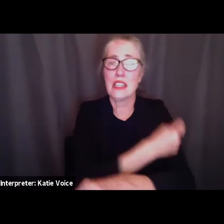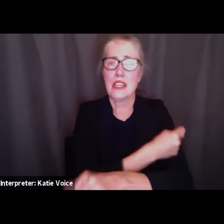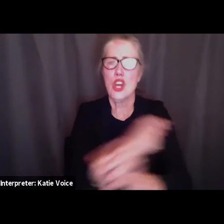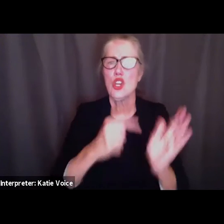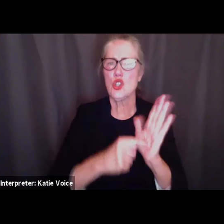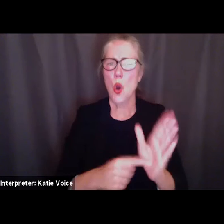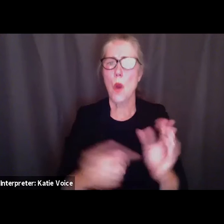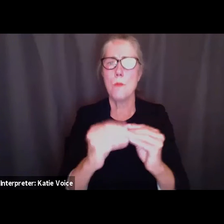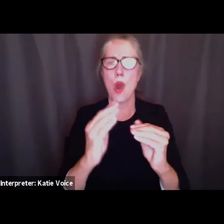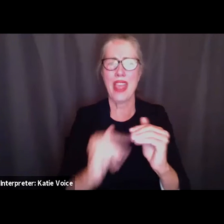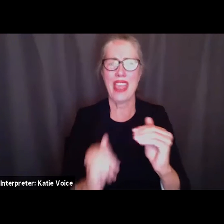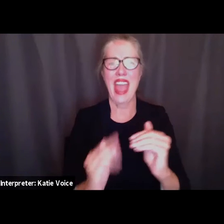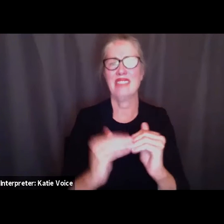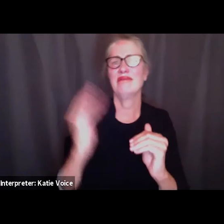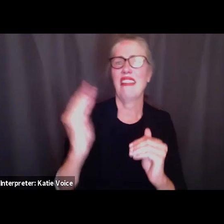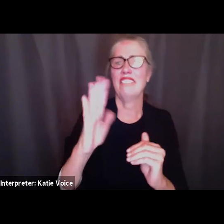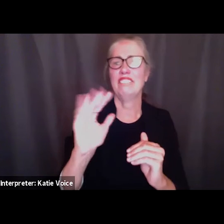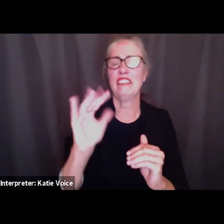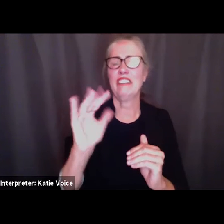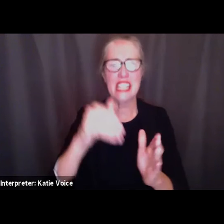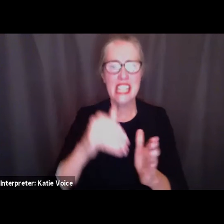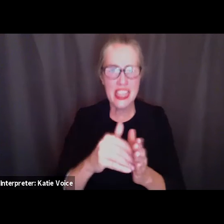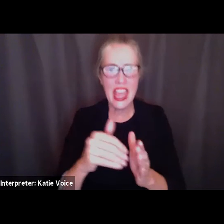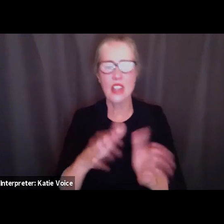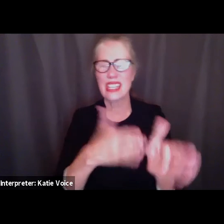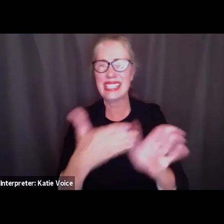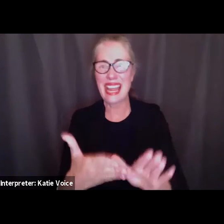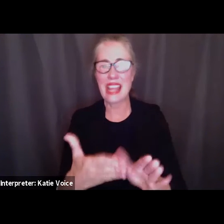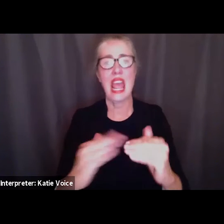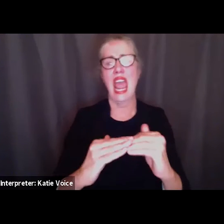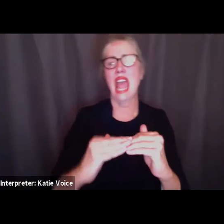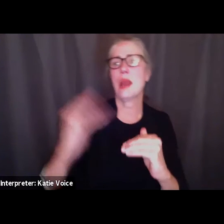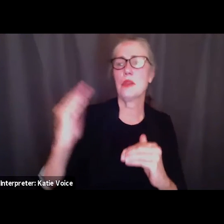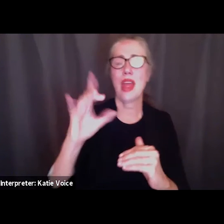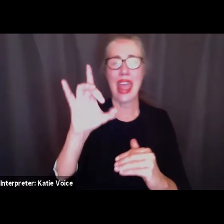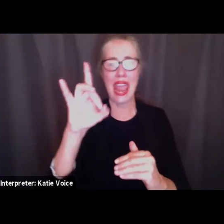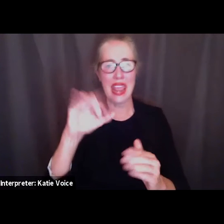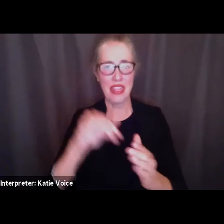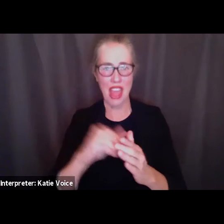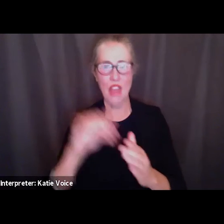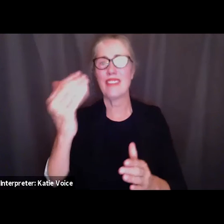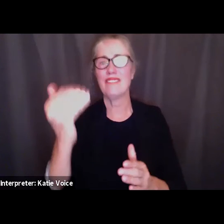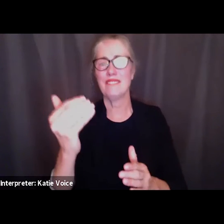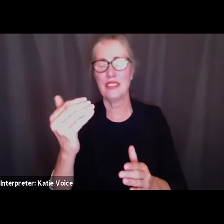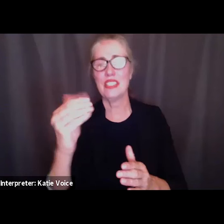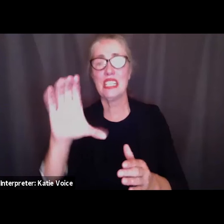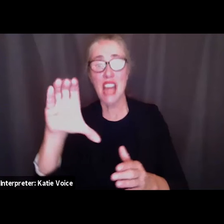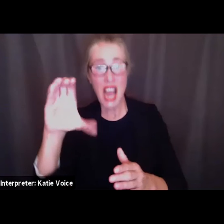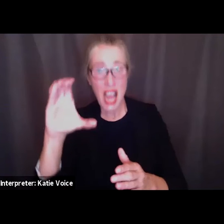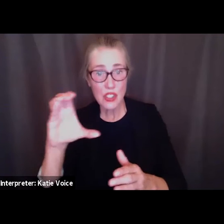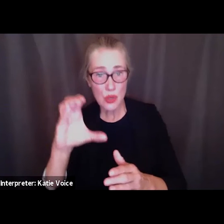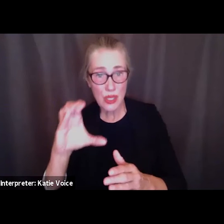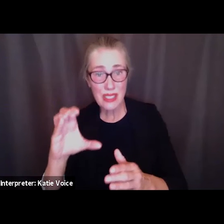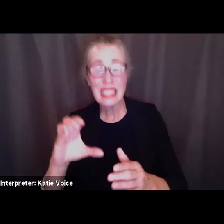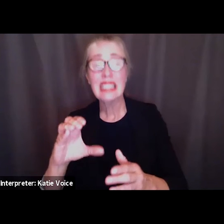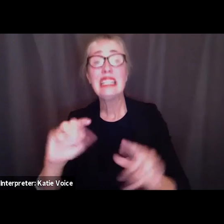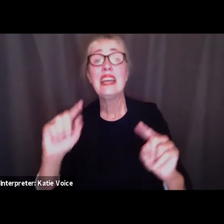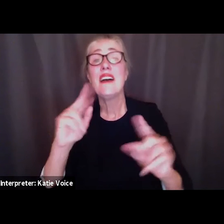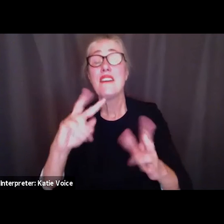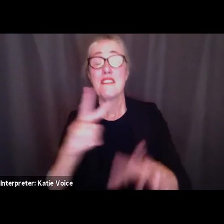ha habido 15,000 muertes y muchas lesiones después de las inyecciones del